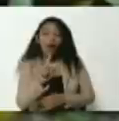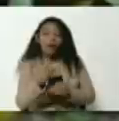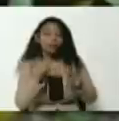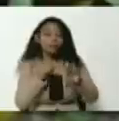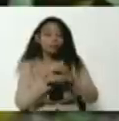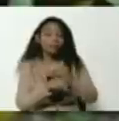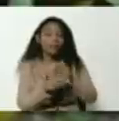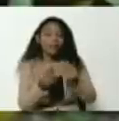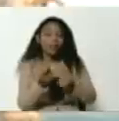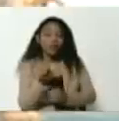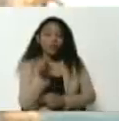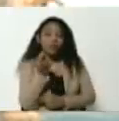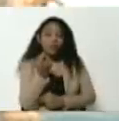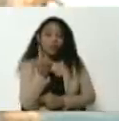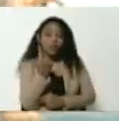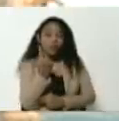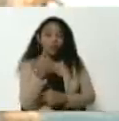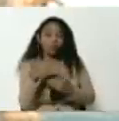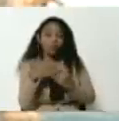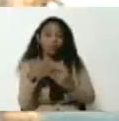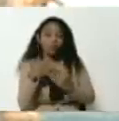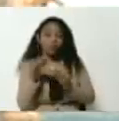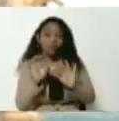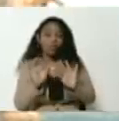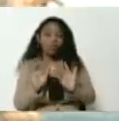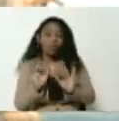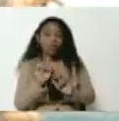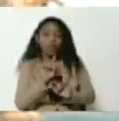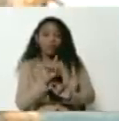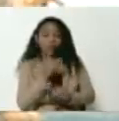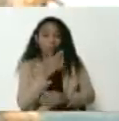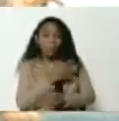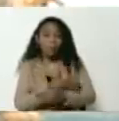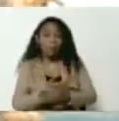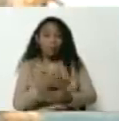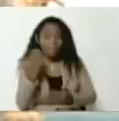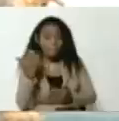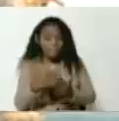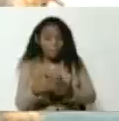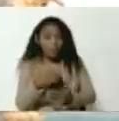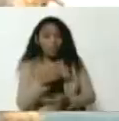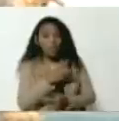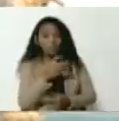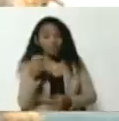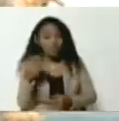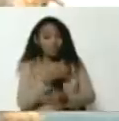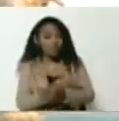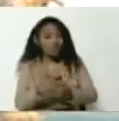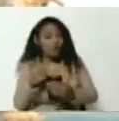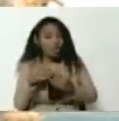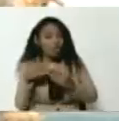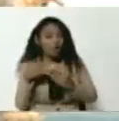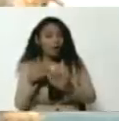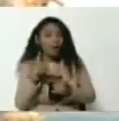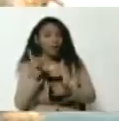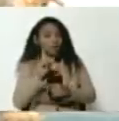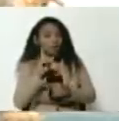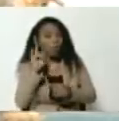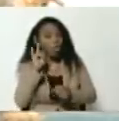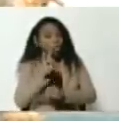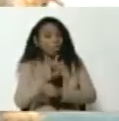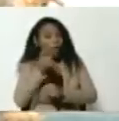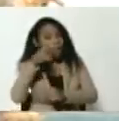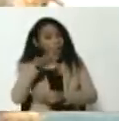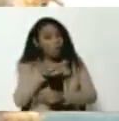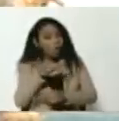ingresado ni un solo centavo de esos 1.200 millones de dólares. No se engañen, pueblo de los